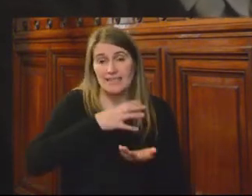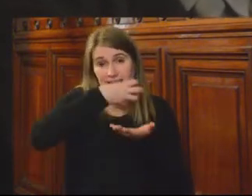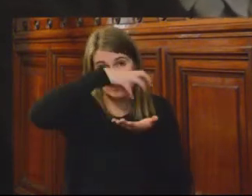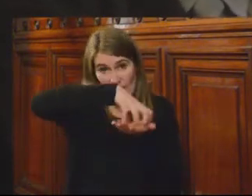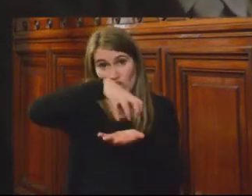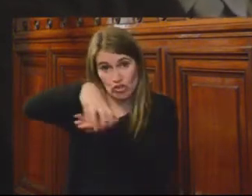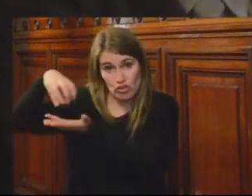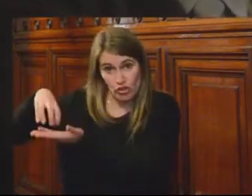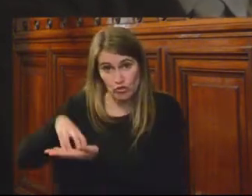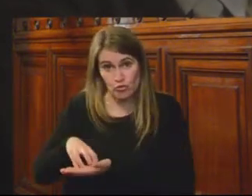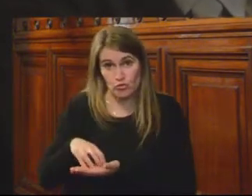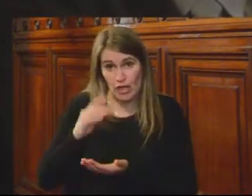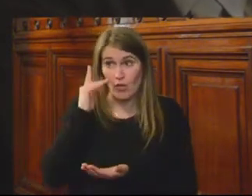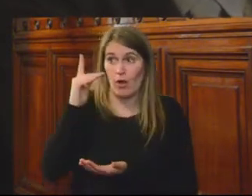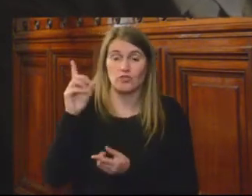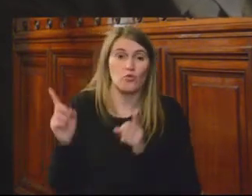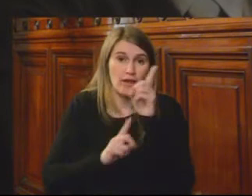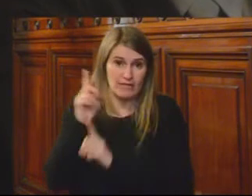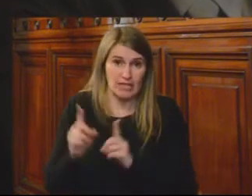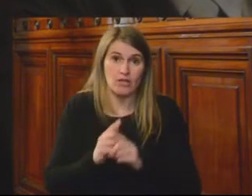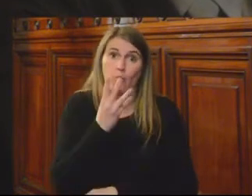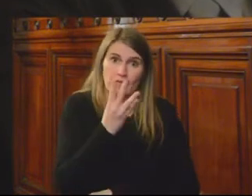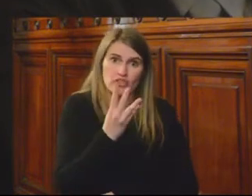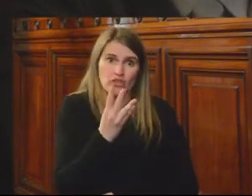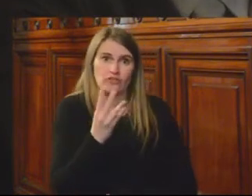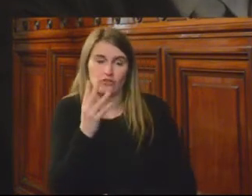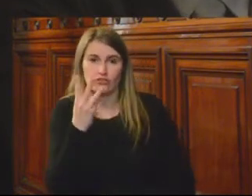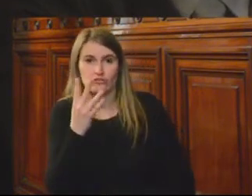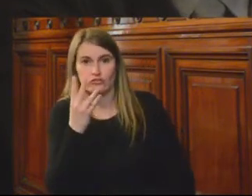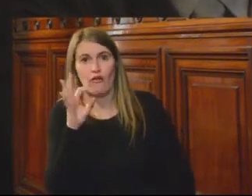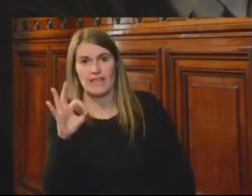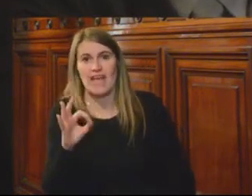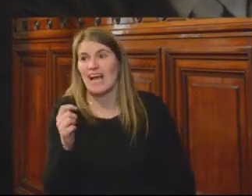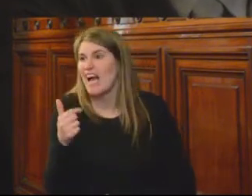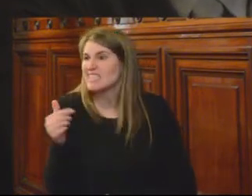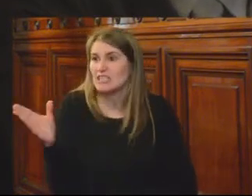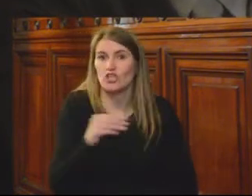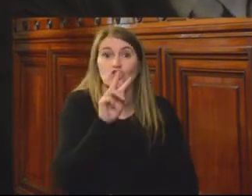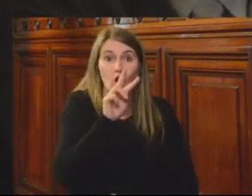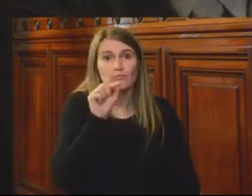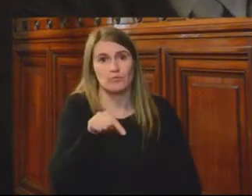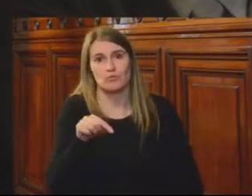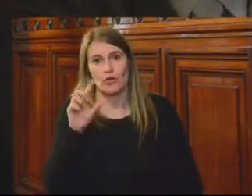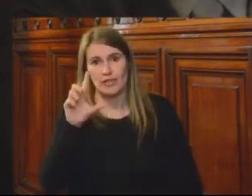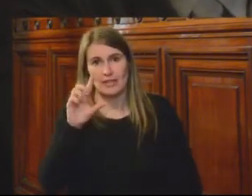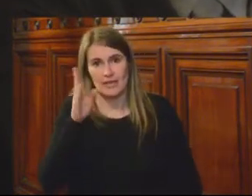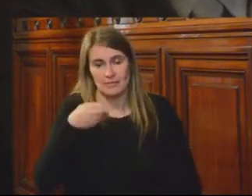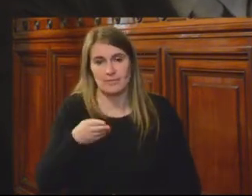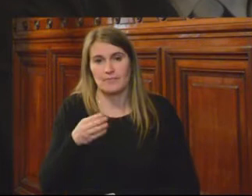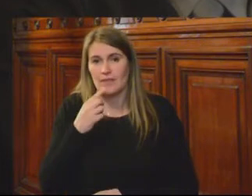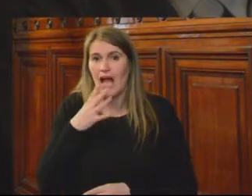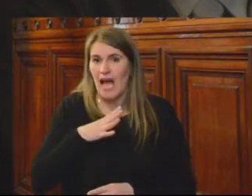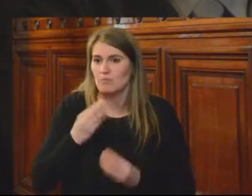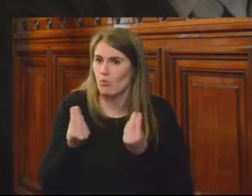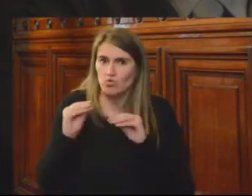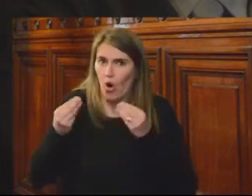de educación universitaria, también una matrícula de 2.7 millones de estudiantes universitarios, además algunos reconocimientos por organismos multilaterales, es